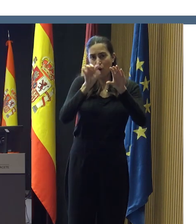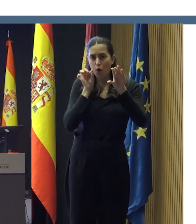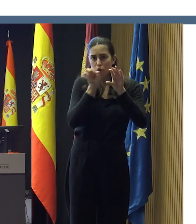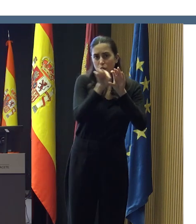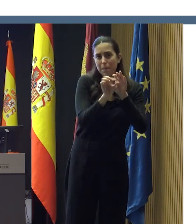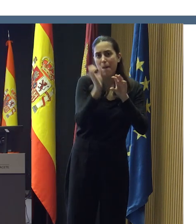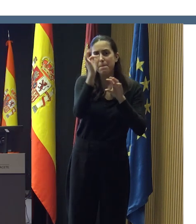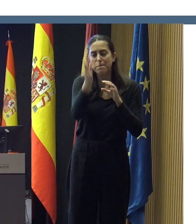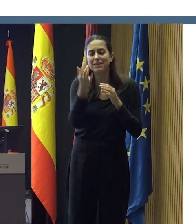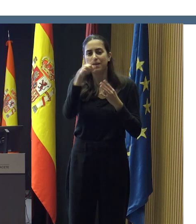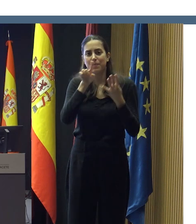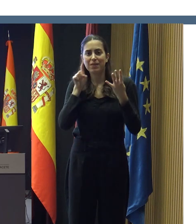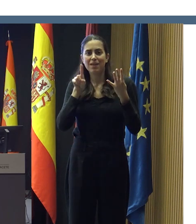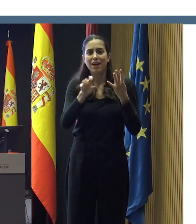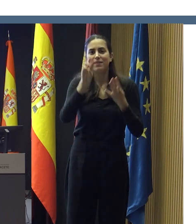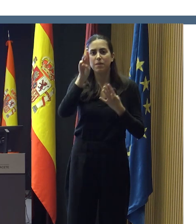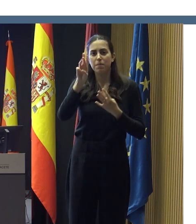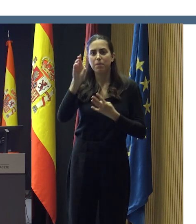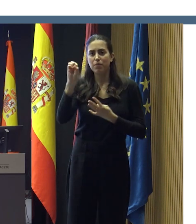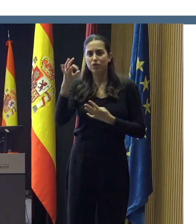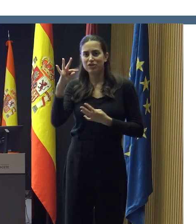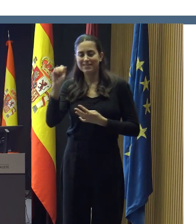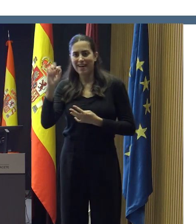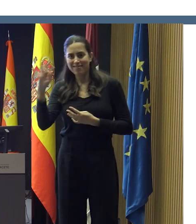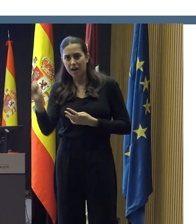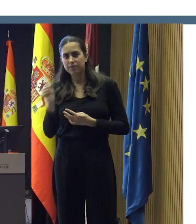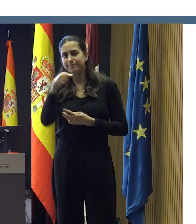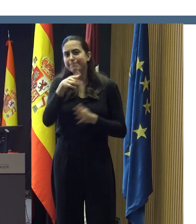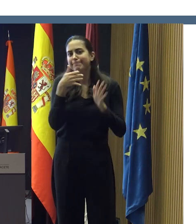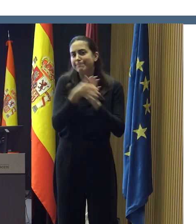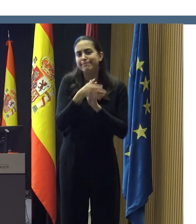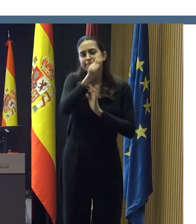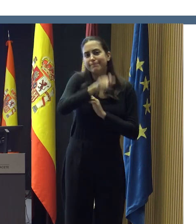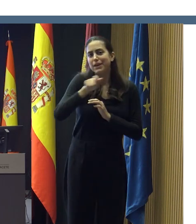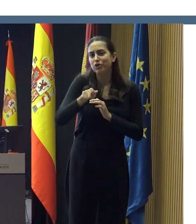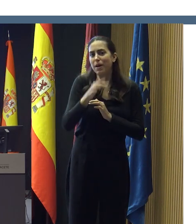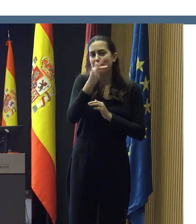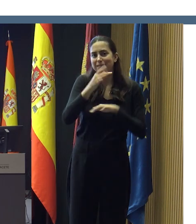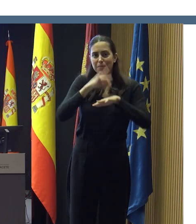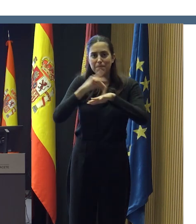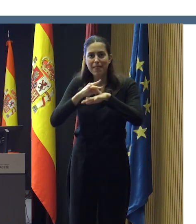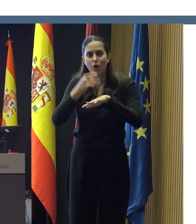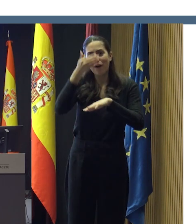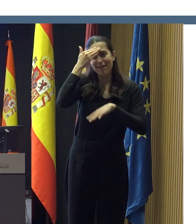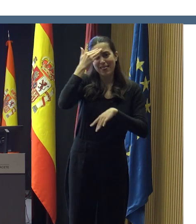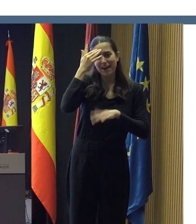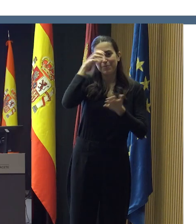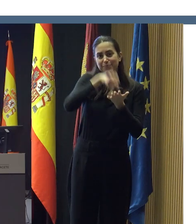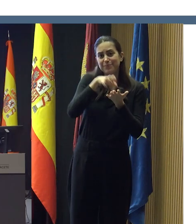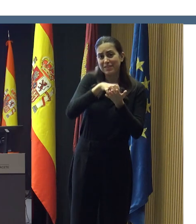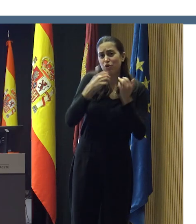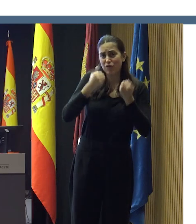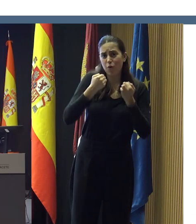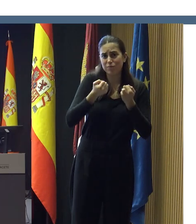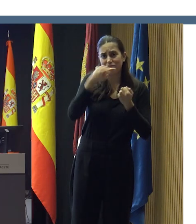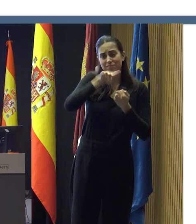próstata. Pues tenemos que hacernoslas todos. Y animar también a nuestros, sobre todo al médico y a la médica de cabecera, ¿no? Atención primaria,